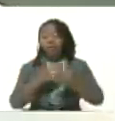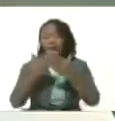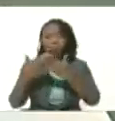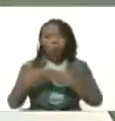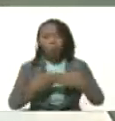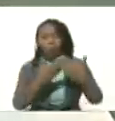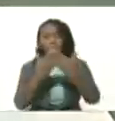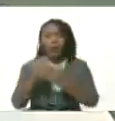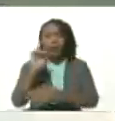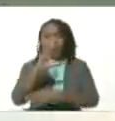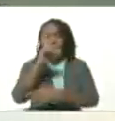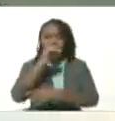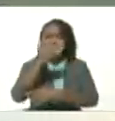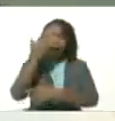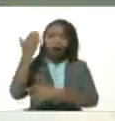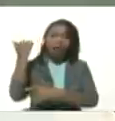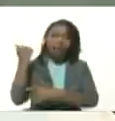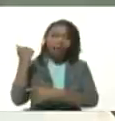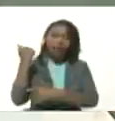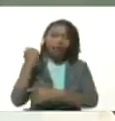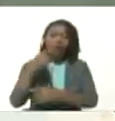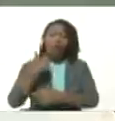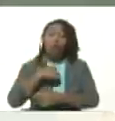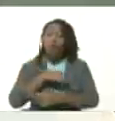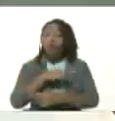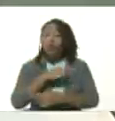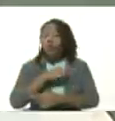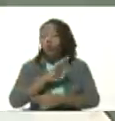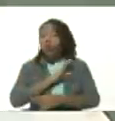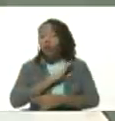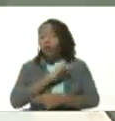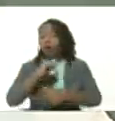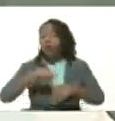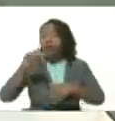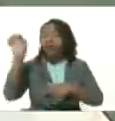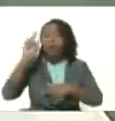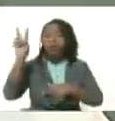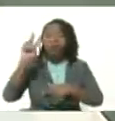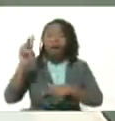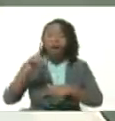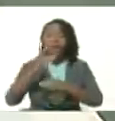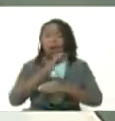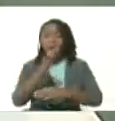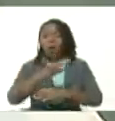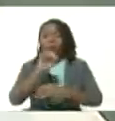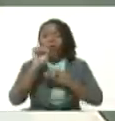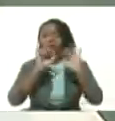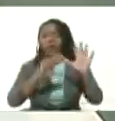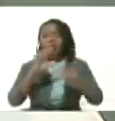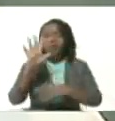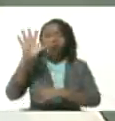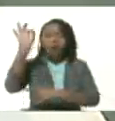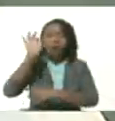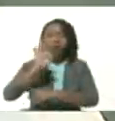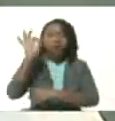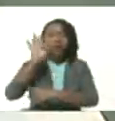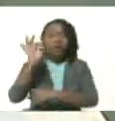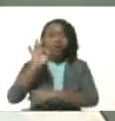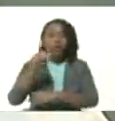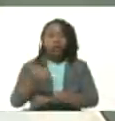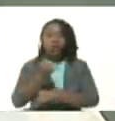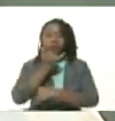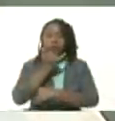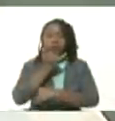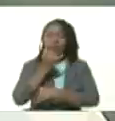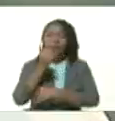hace 5 años atrás, presidente, nosotros teníamos en Venezuela un promedio 85% de falla de